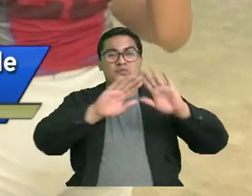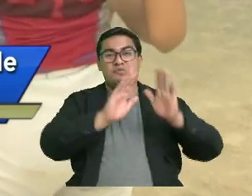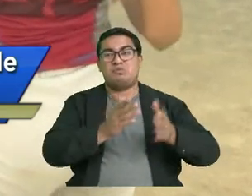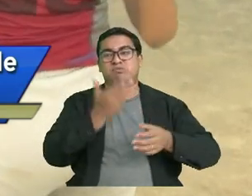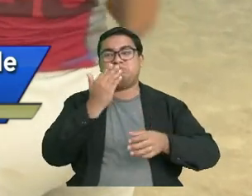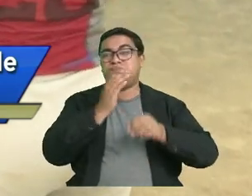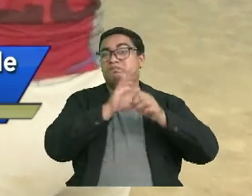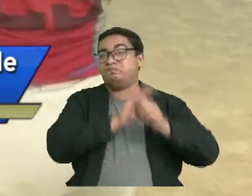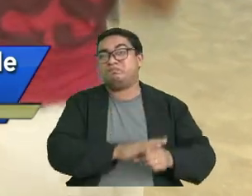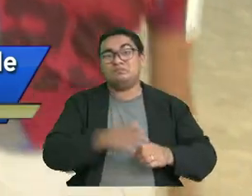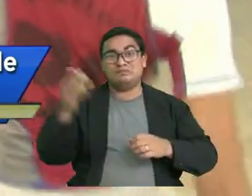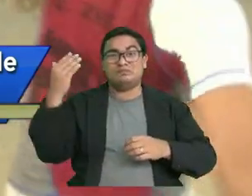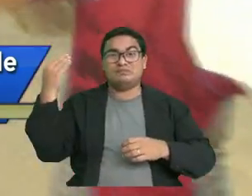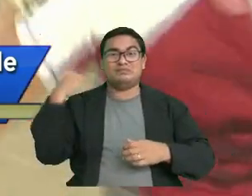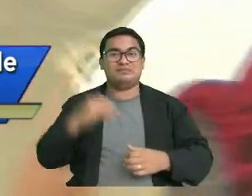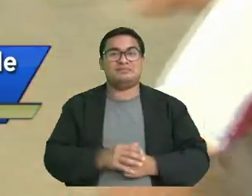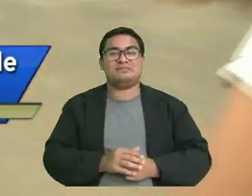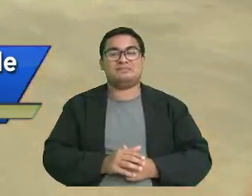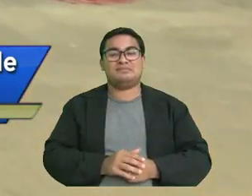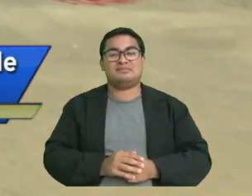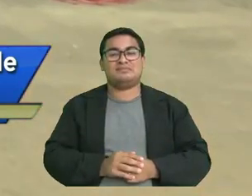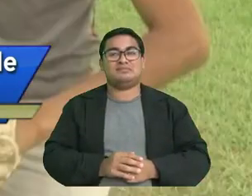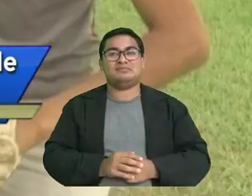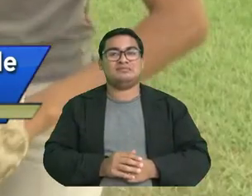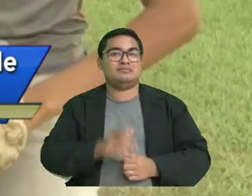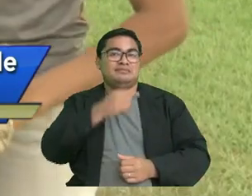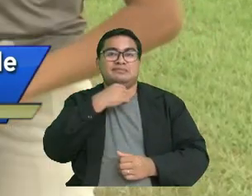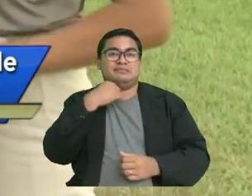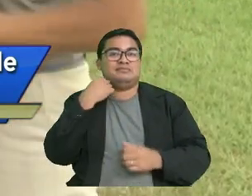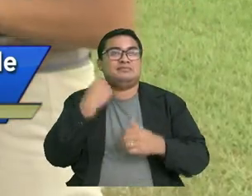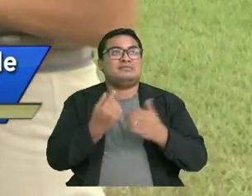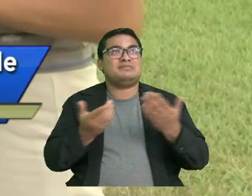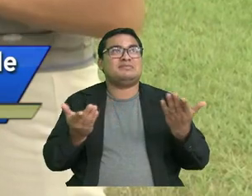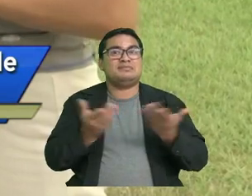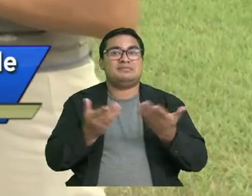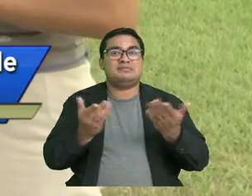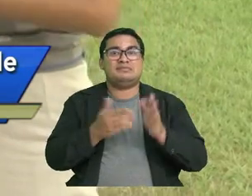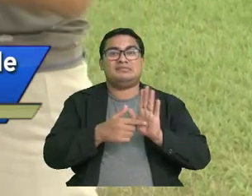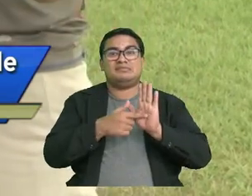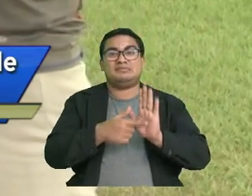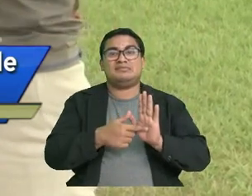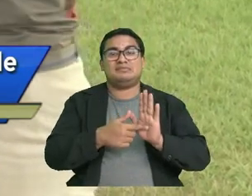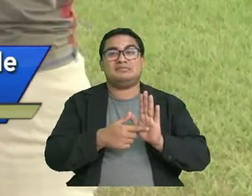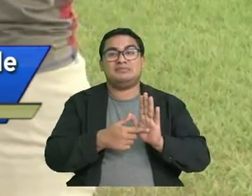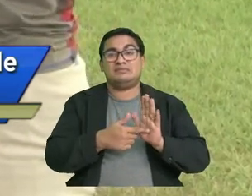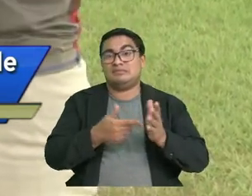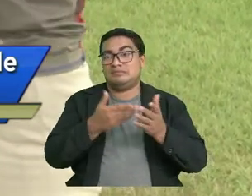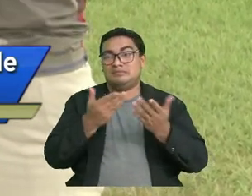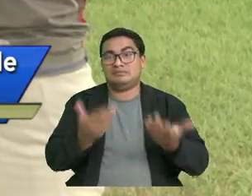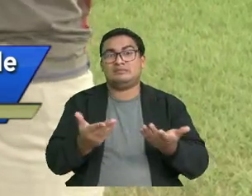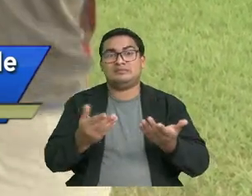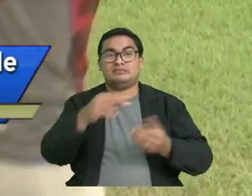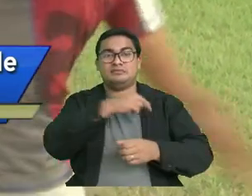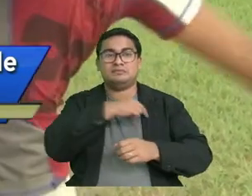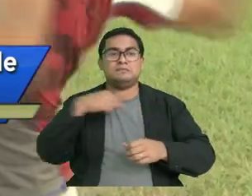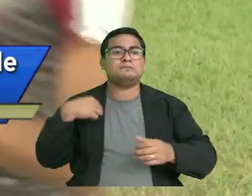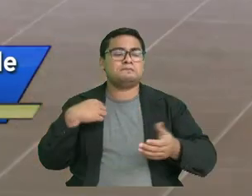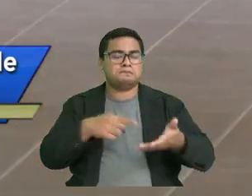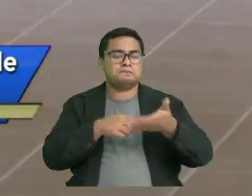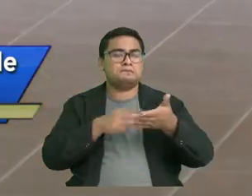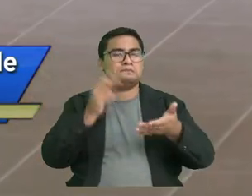mujeres? Entonces, estas son realidades que realmente se dan. Y es entonces que nosotros vemos